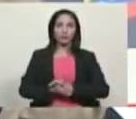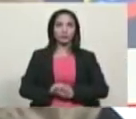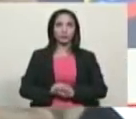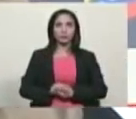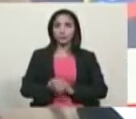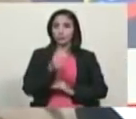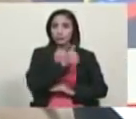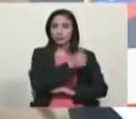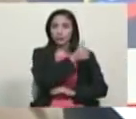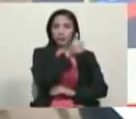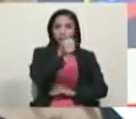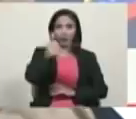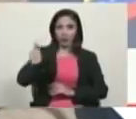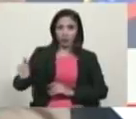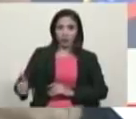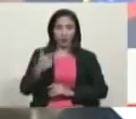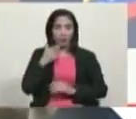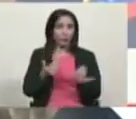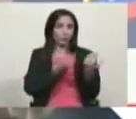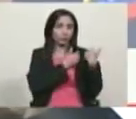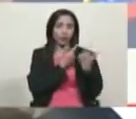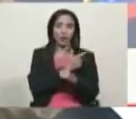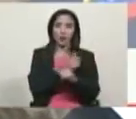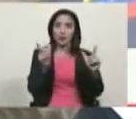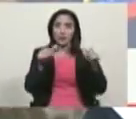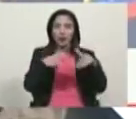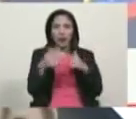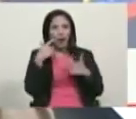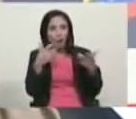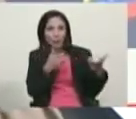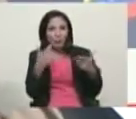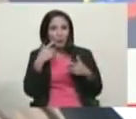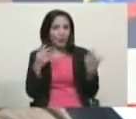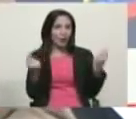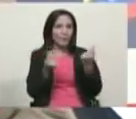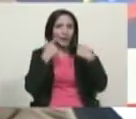Cada una puede actuar de manera autónoma en momento de un conflicto